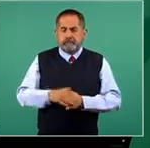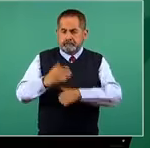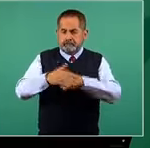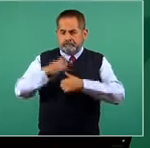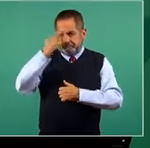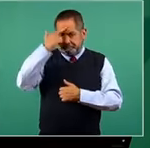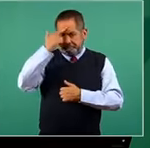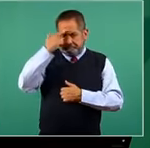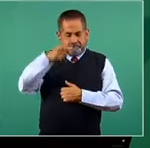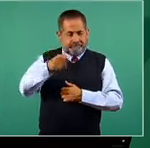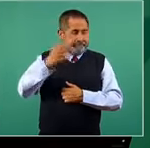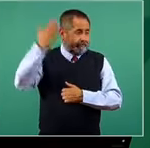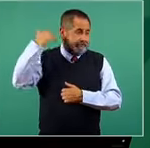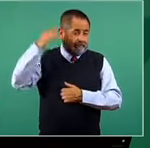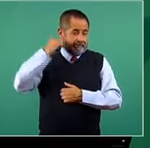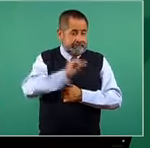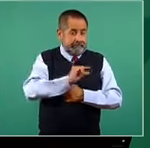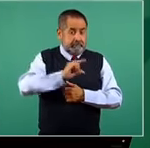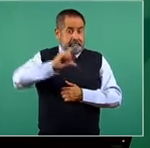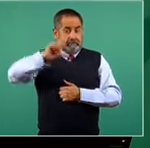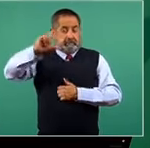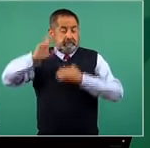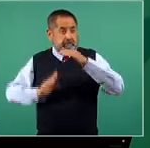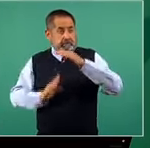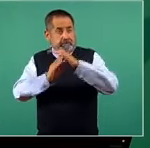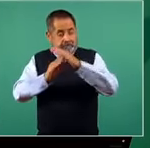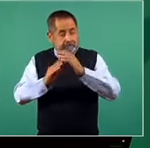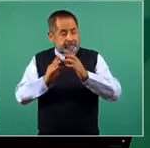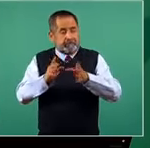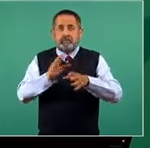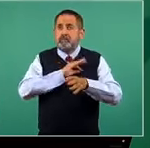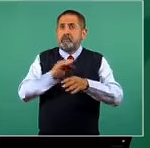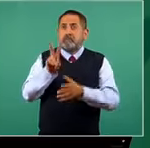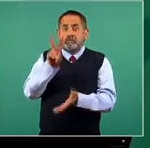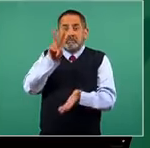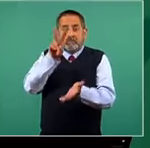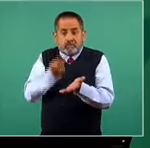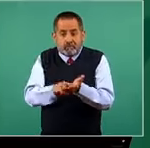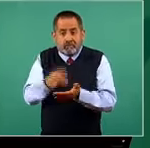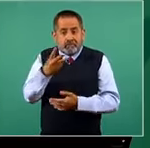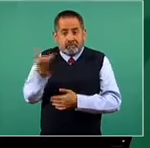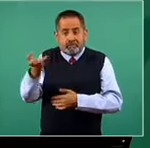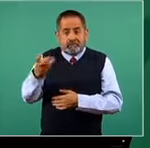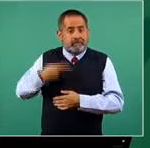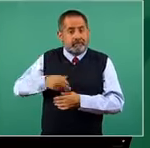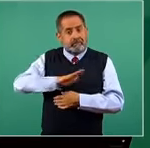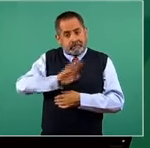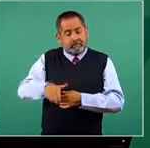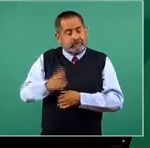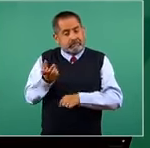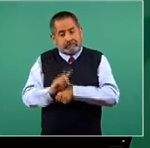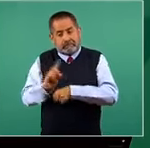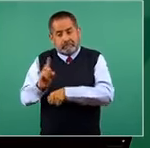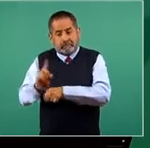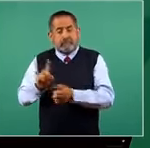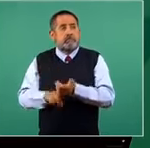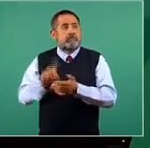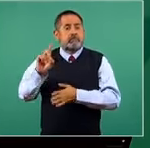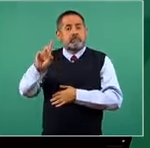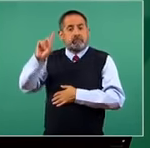cuando tuvimos los momentos más intensos de la epidemia, llegamos a tener arriba de 2,300 defunciones diarias. El domingo